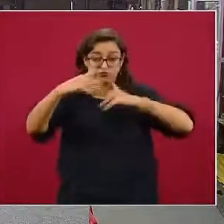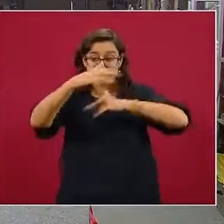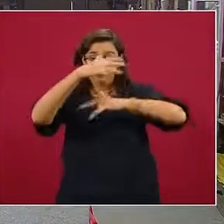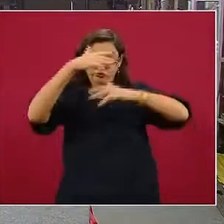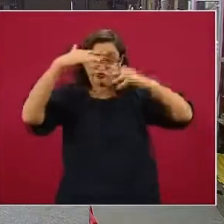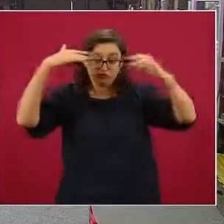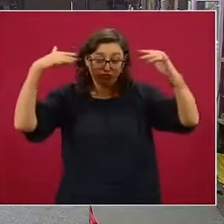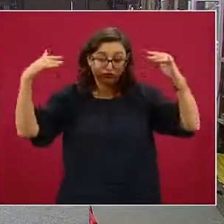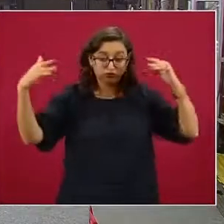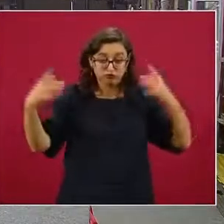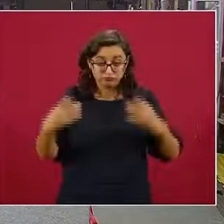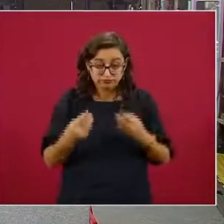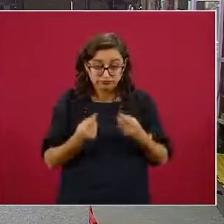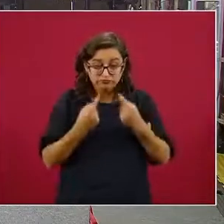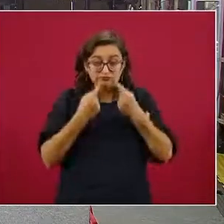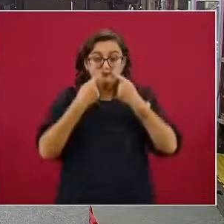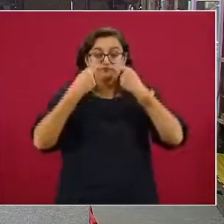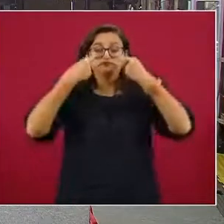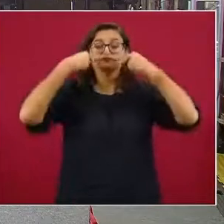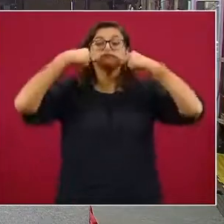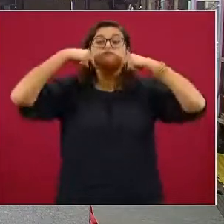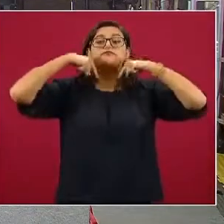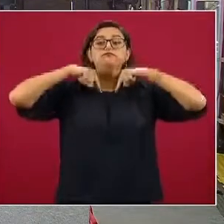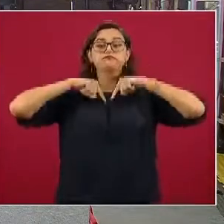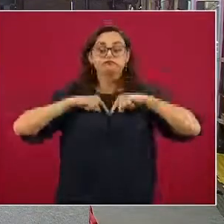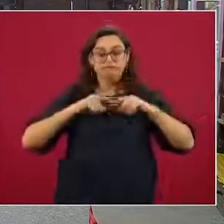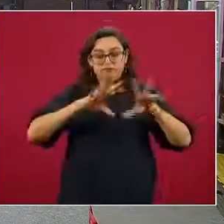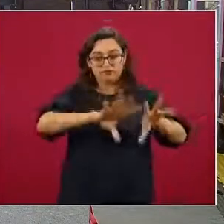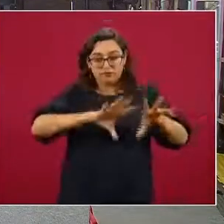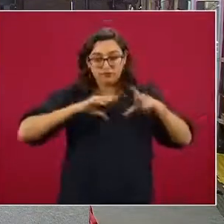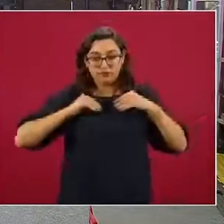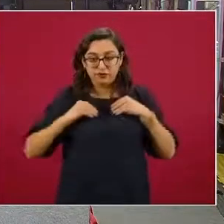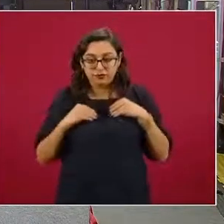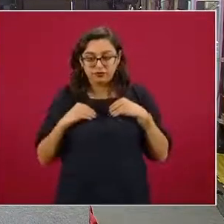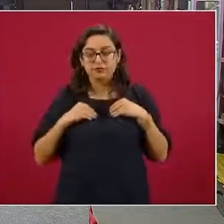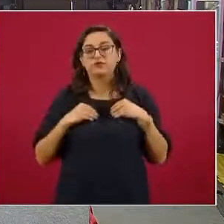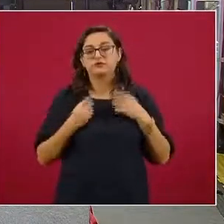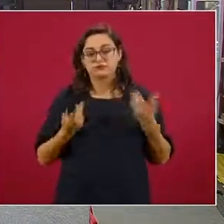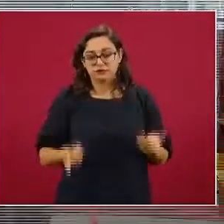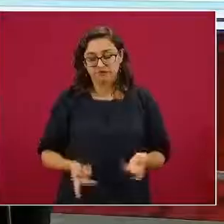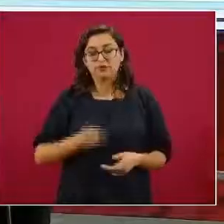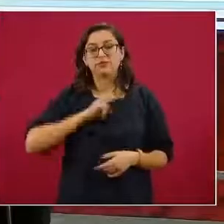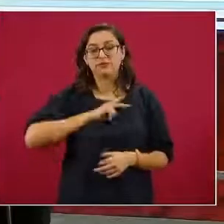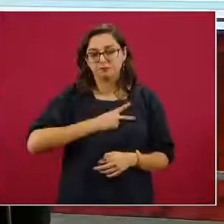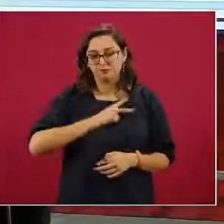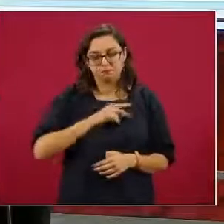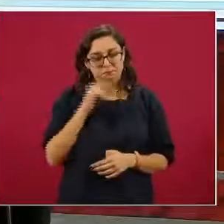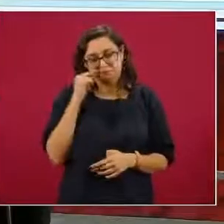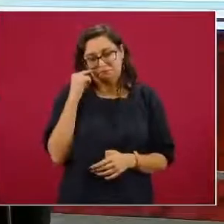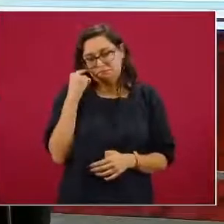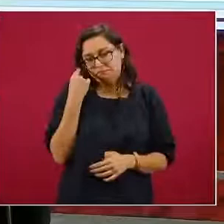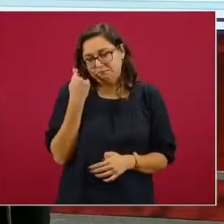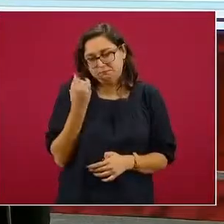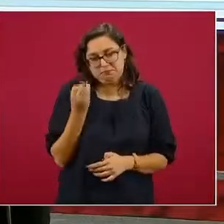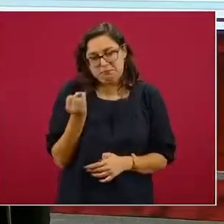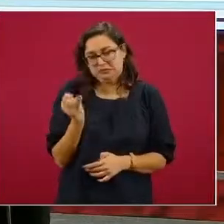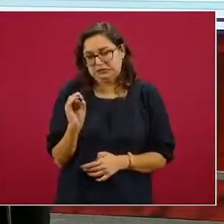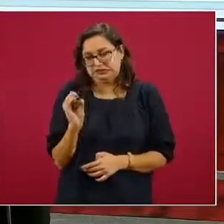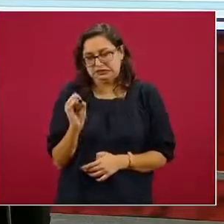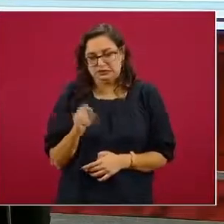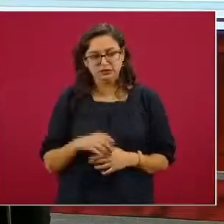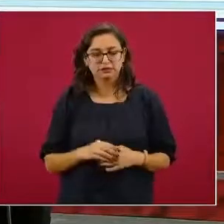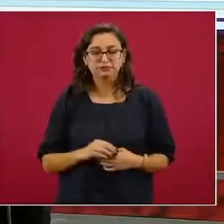y son el medio de propagación del virus. El virus, desde luego, sí es microscópico.